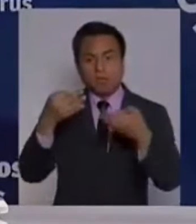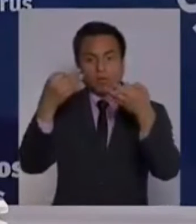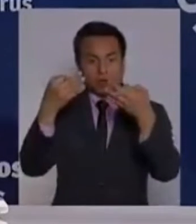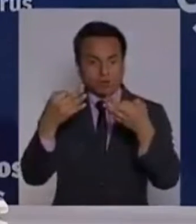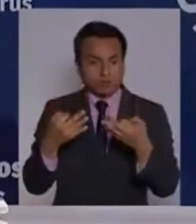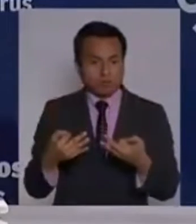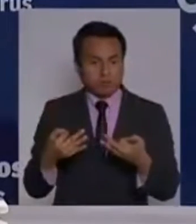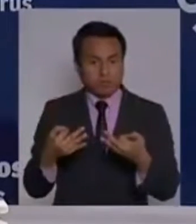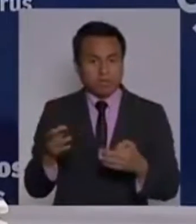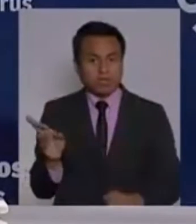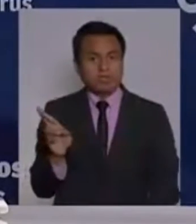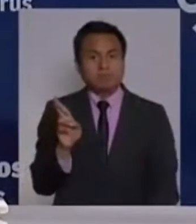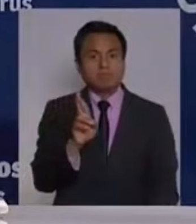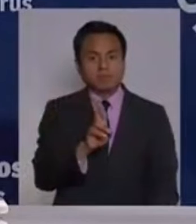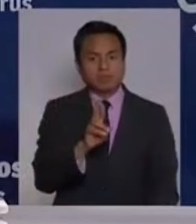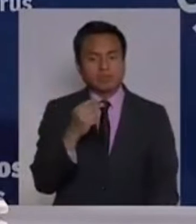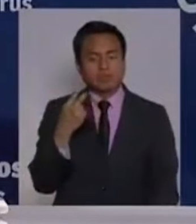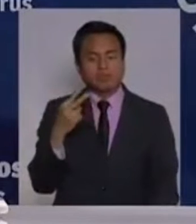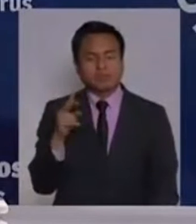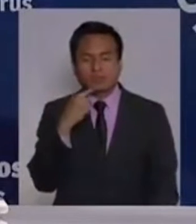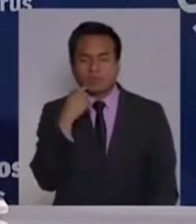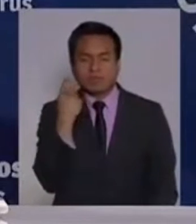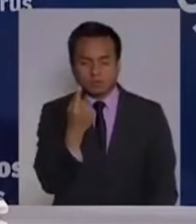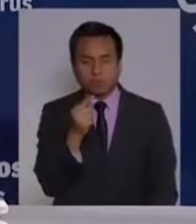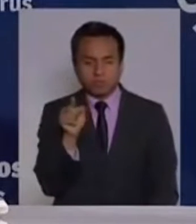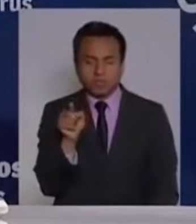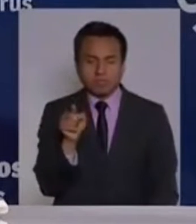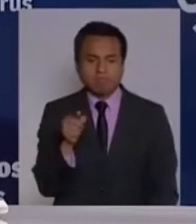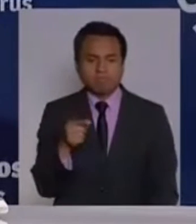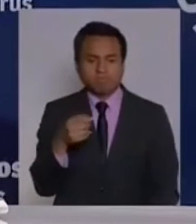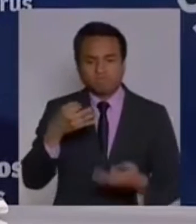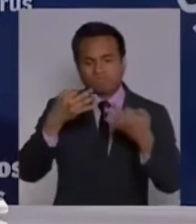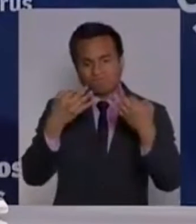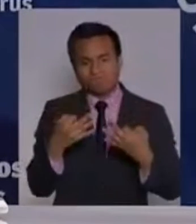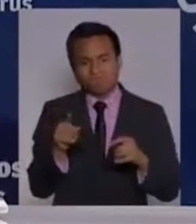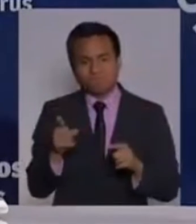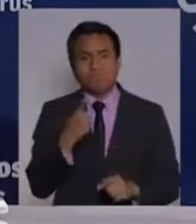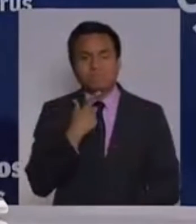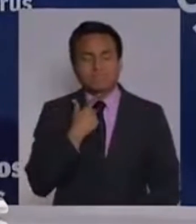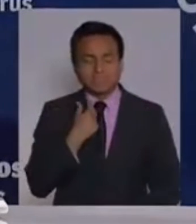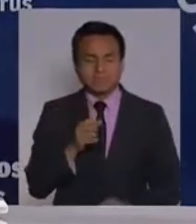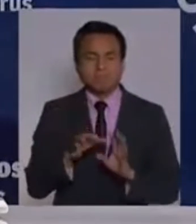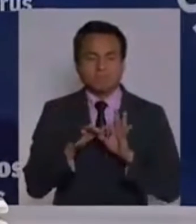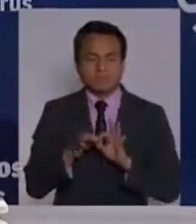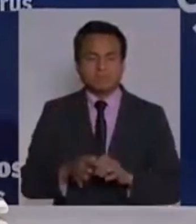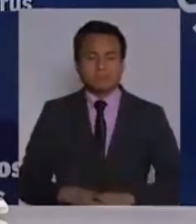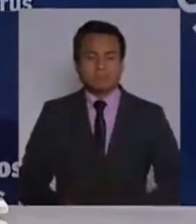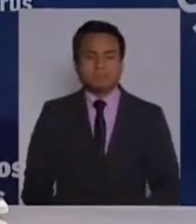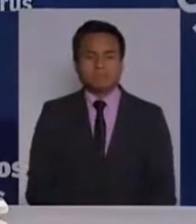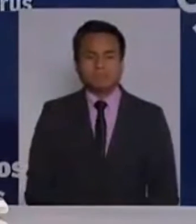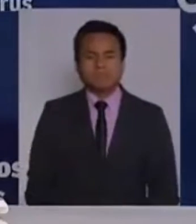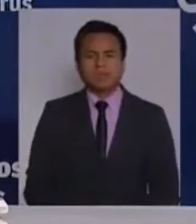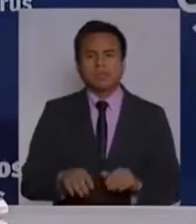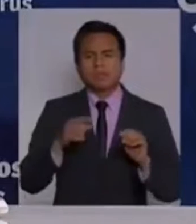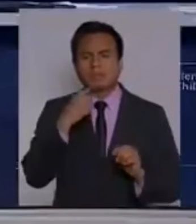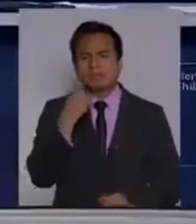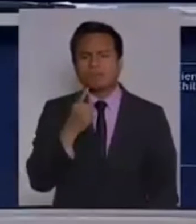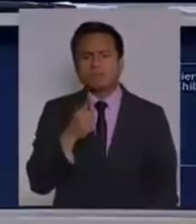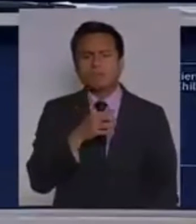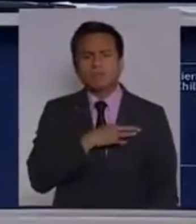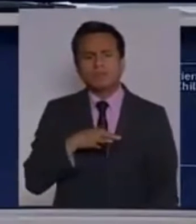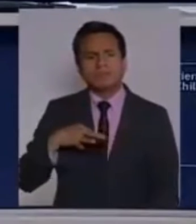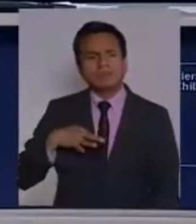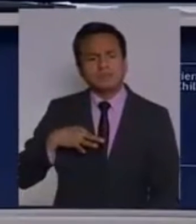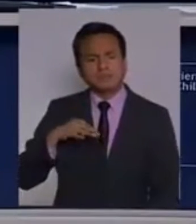de respuesta a su pregunta que sin lugar a dudas es interesante muchas gracias y con respecto a eso